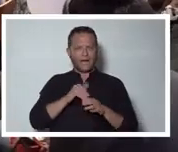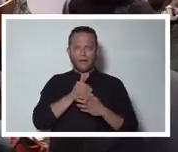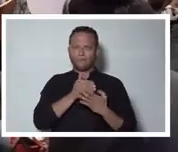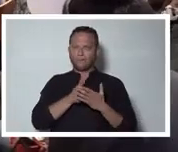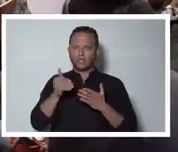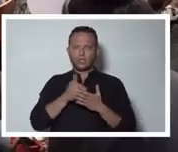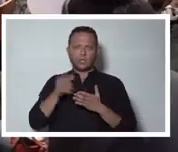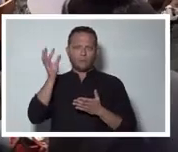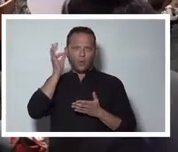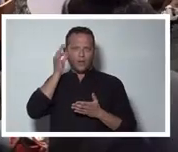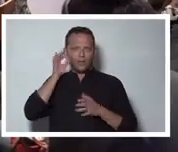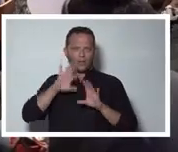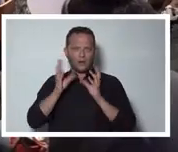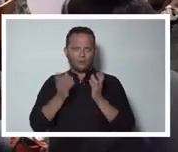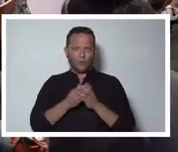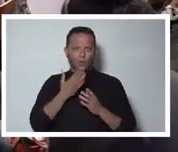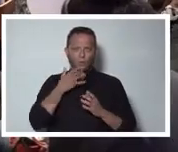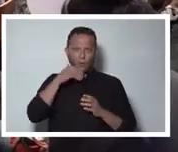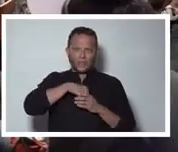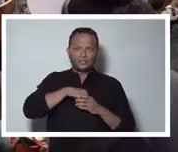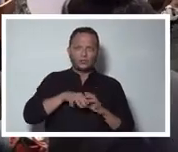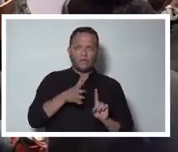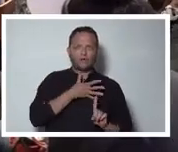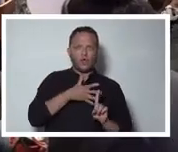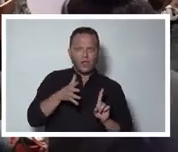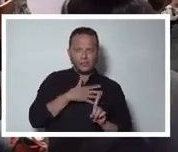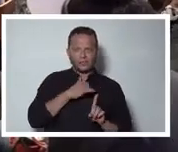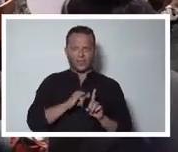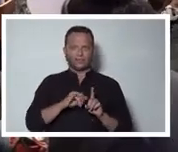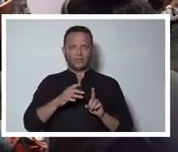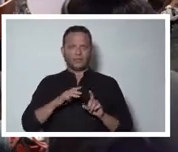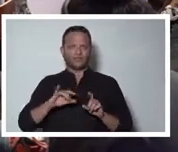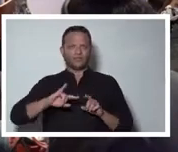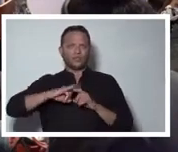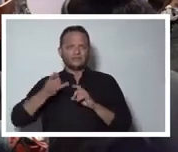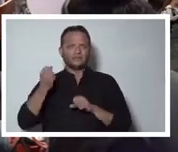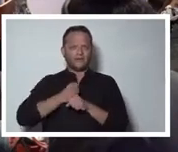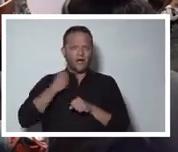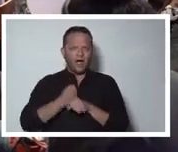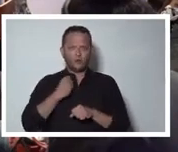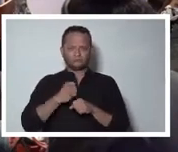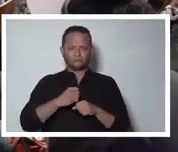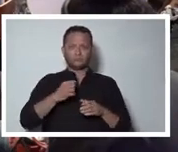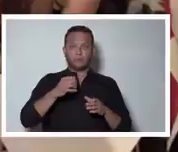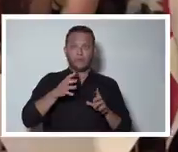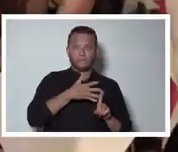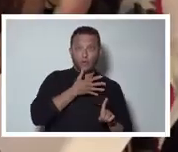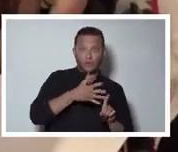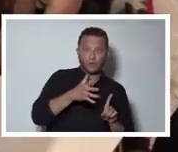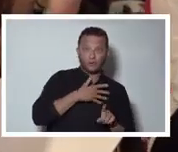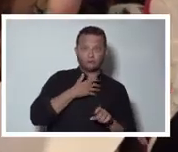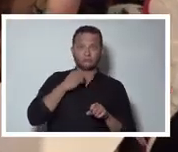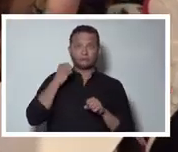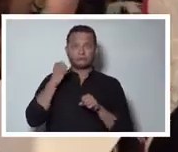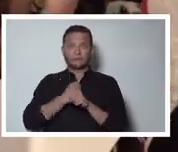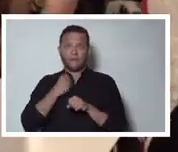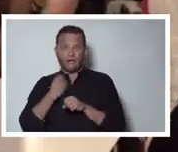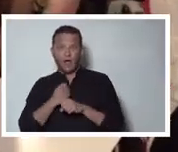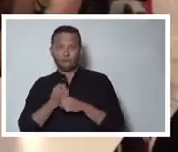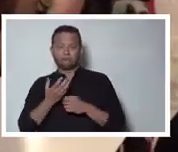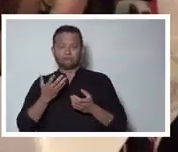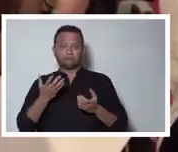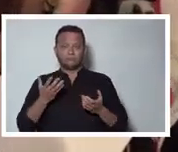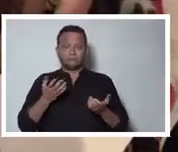en el mundo violencia y sobreexplotación violencia y sobreexplotación